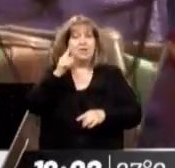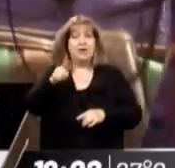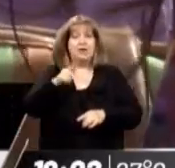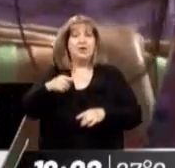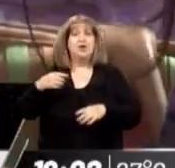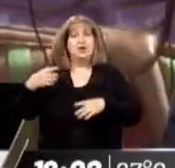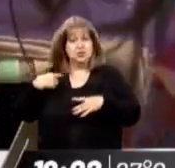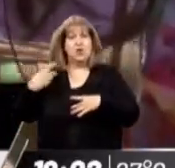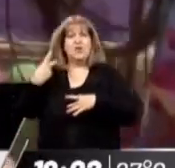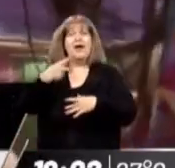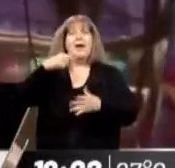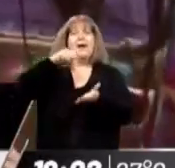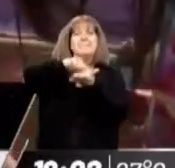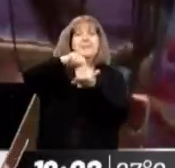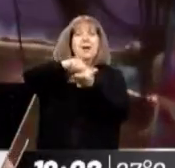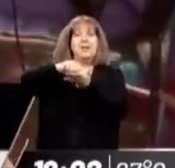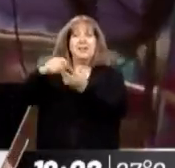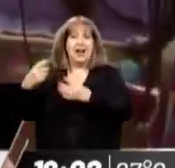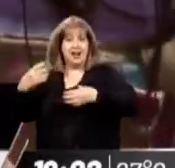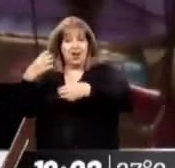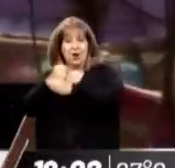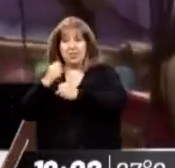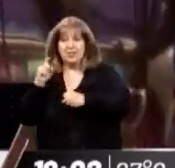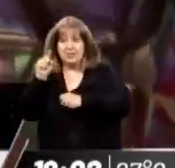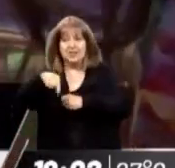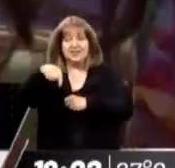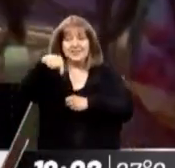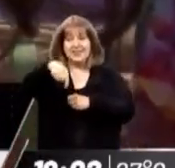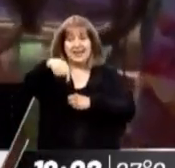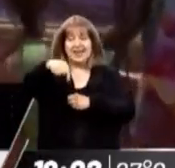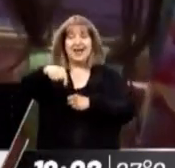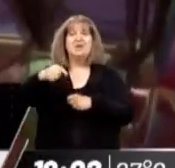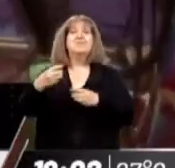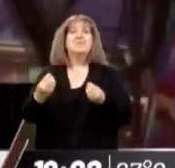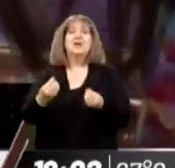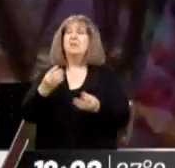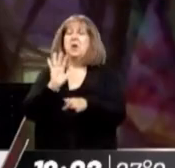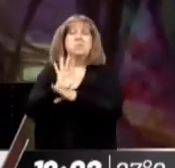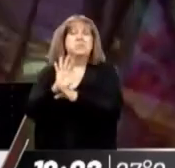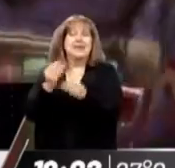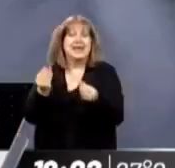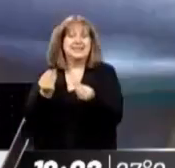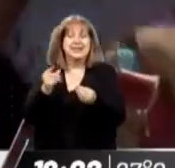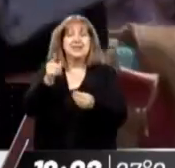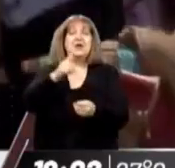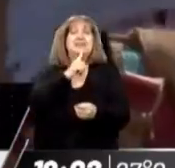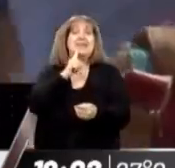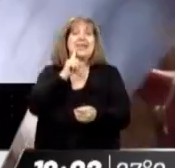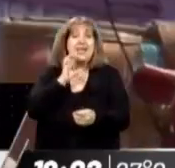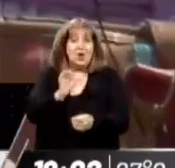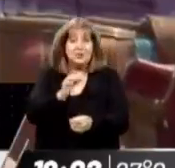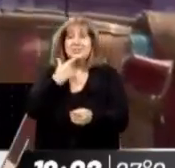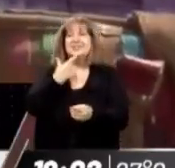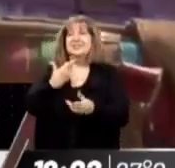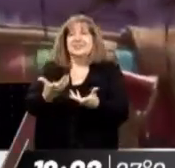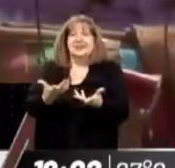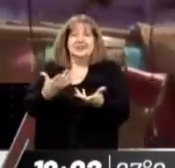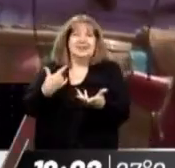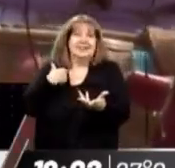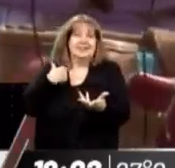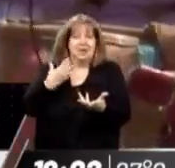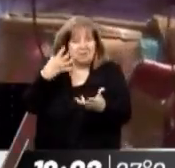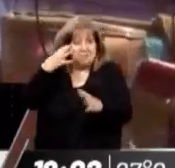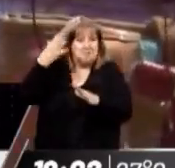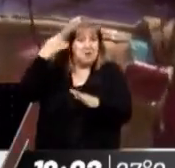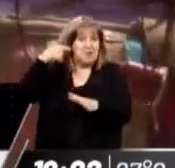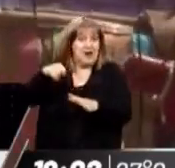tren? Sí, seguro. ¿Qué significa esta vuelta al tren para usted? Tenía a todos mis tíos que eran jefes de estaciones, así que